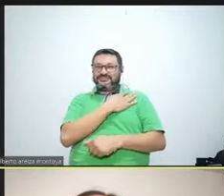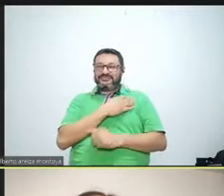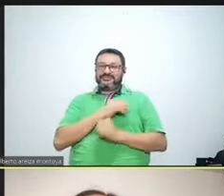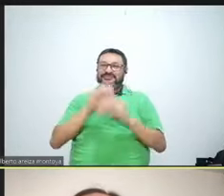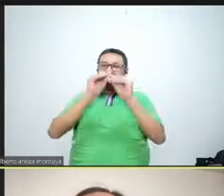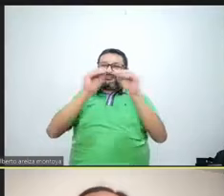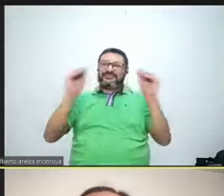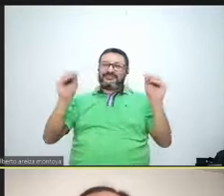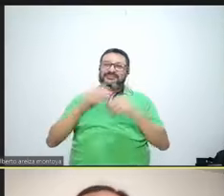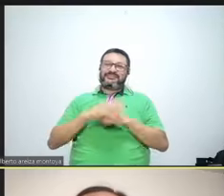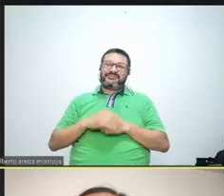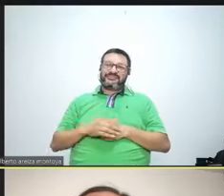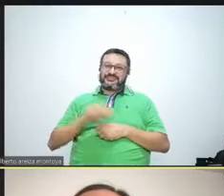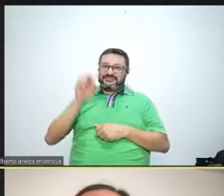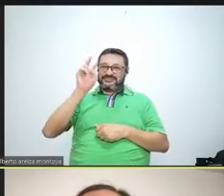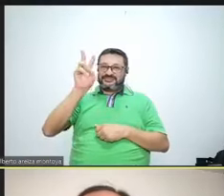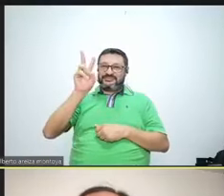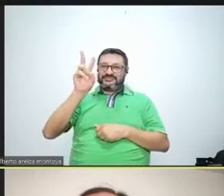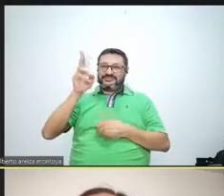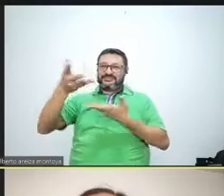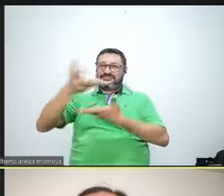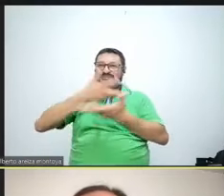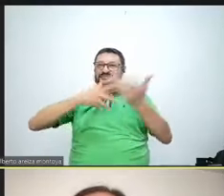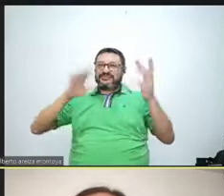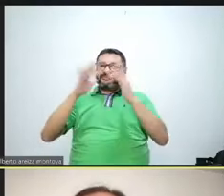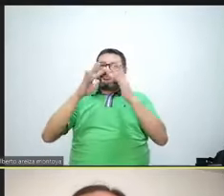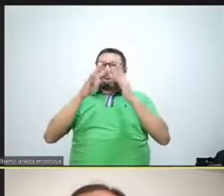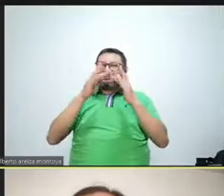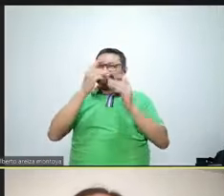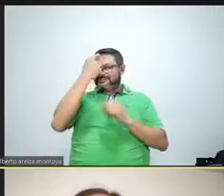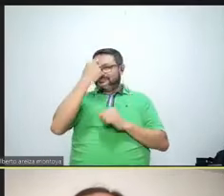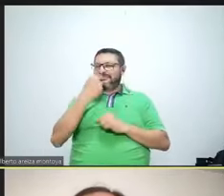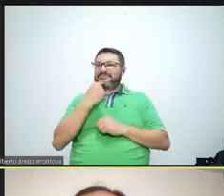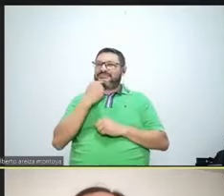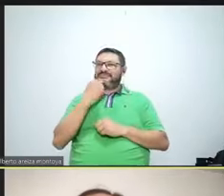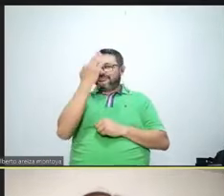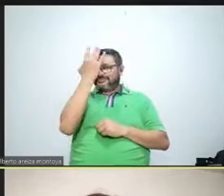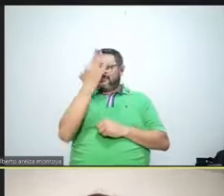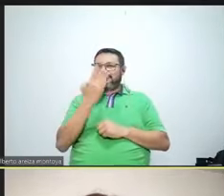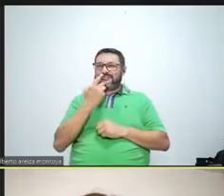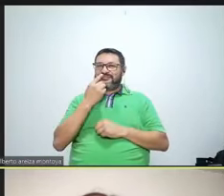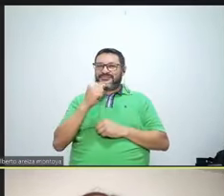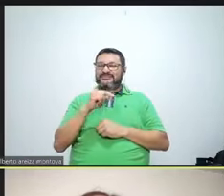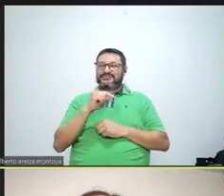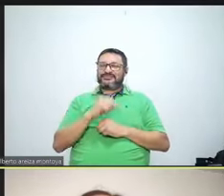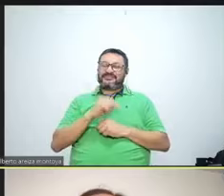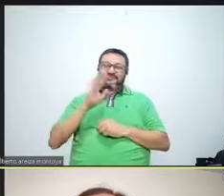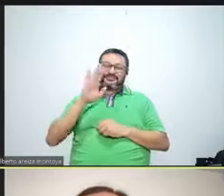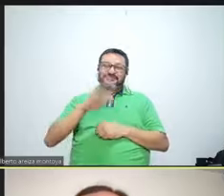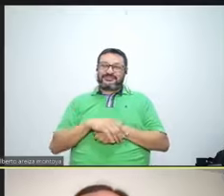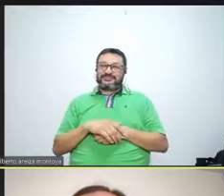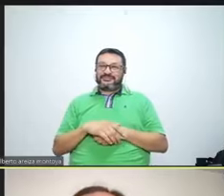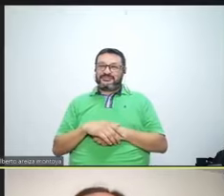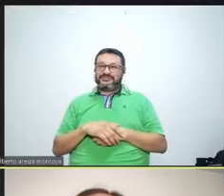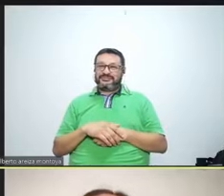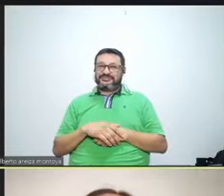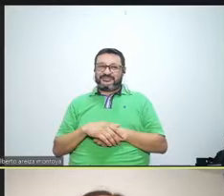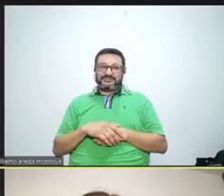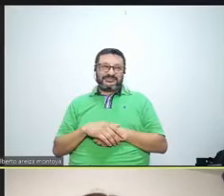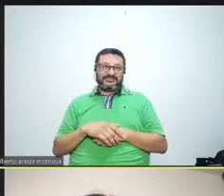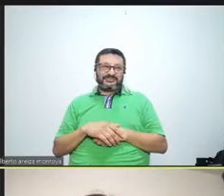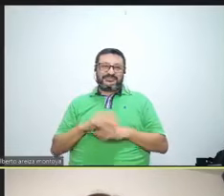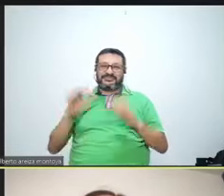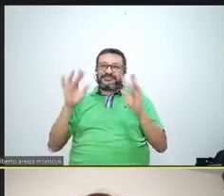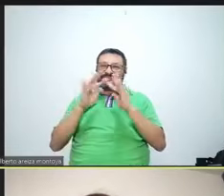notificación, y dos, que compartan en sus perfiles de Facebook, Gina en este momentico también, que compartan en su perfil de